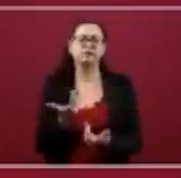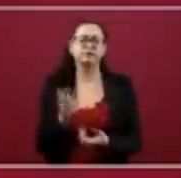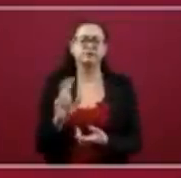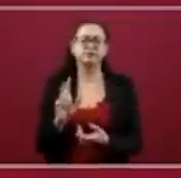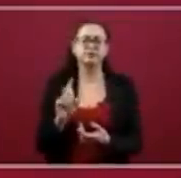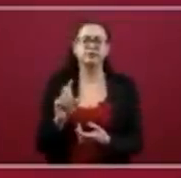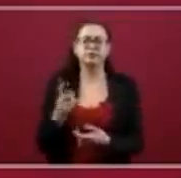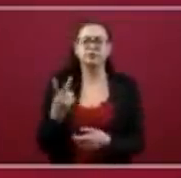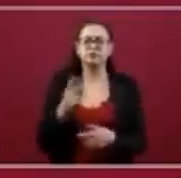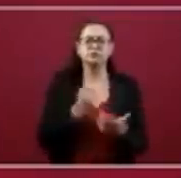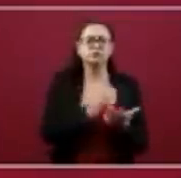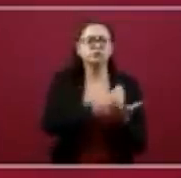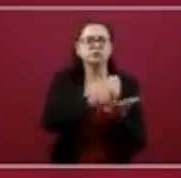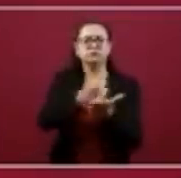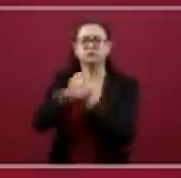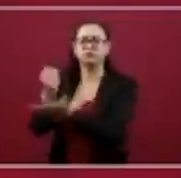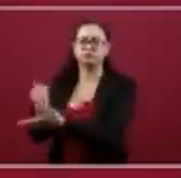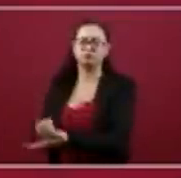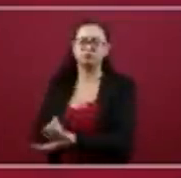porque se requiere